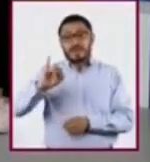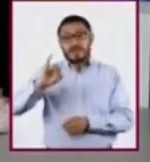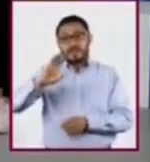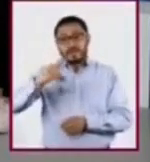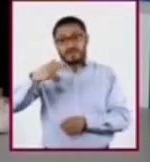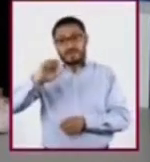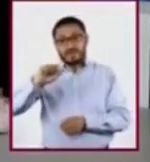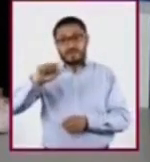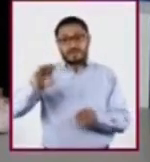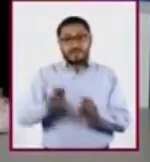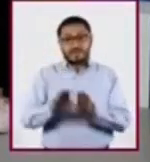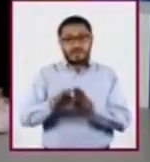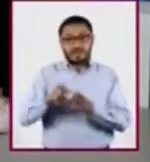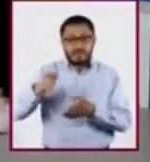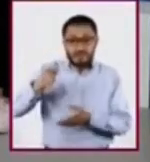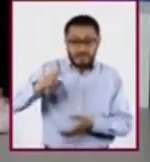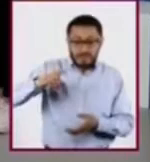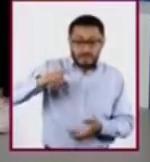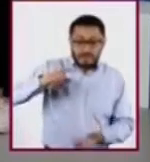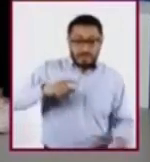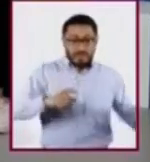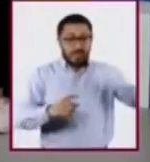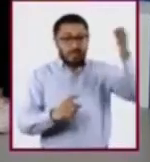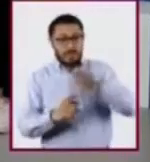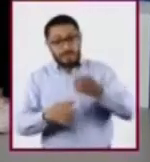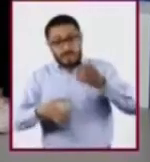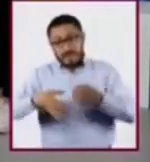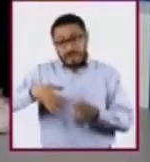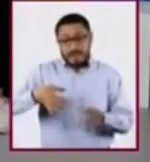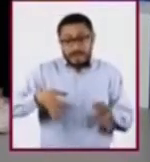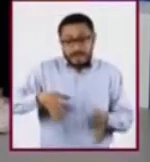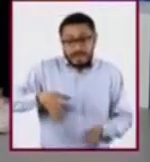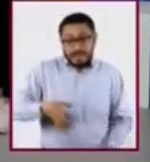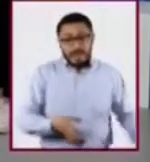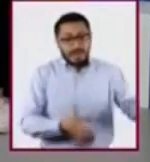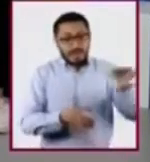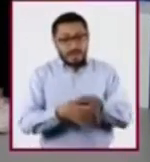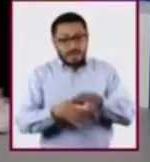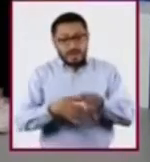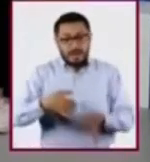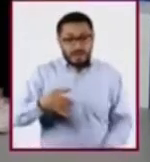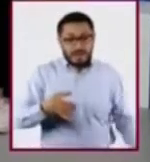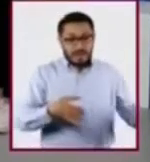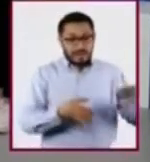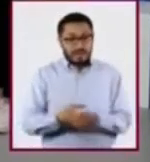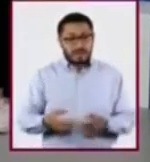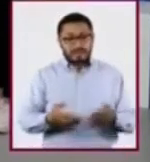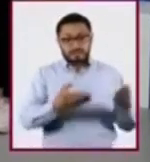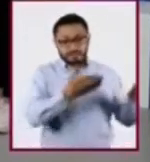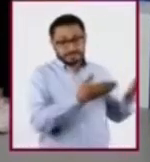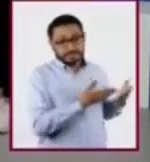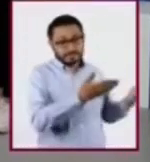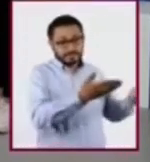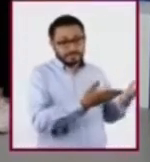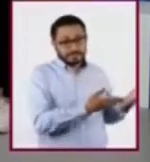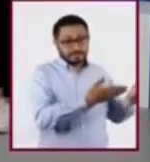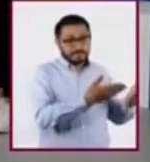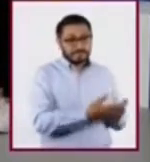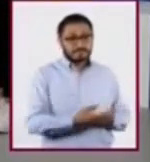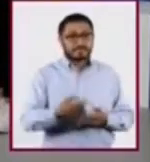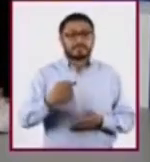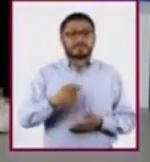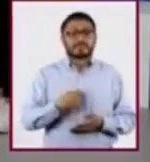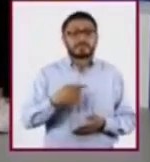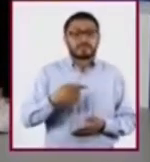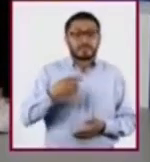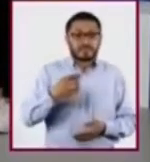función del barril. El primer movimiento que vamos a realizar va a ser el siguiente. Sin mover la ficha de manera estática, solamente vamos a